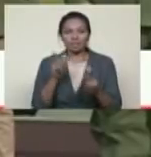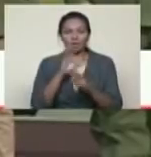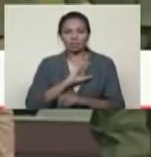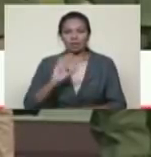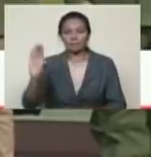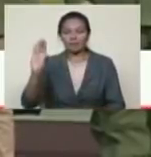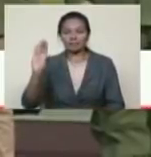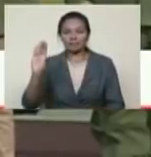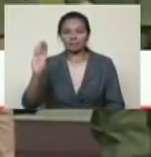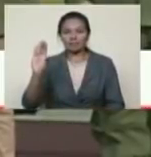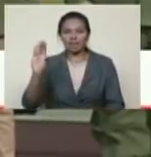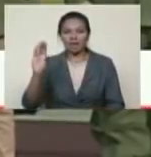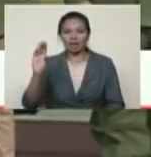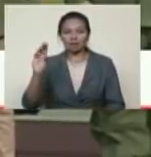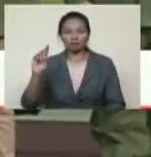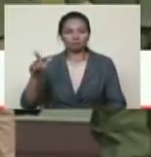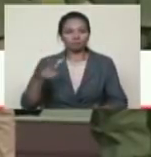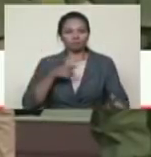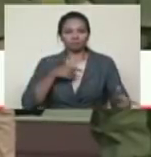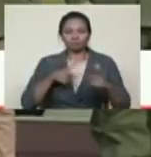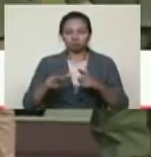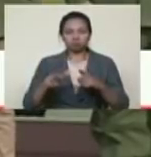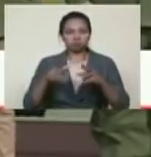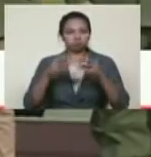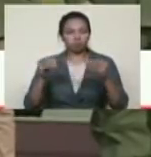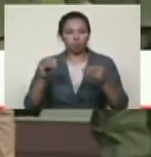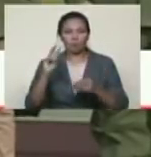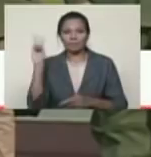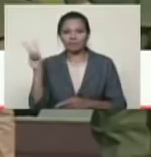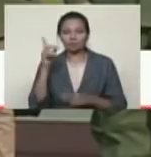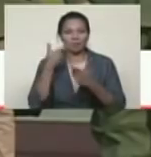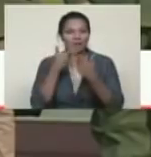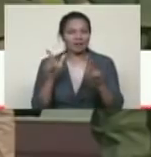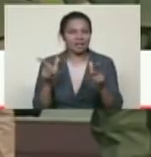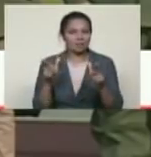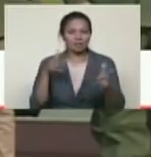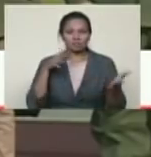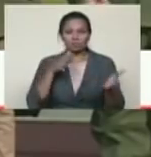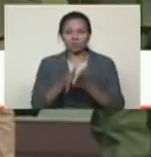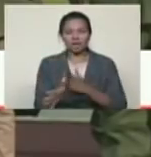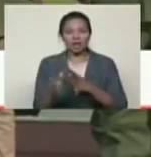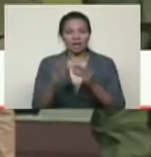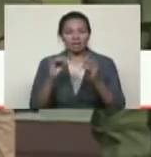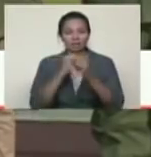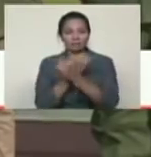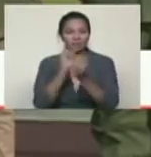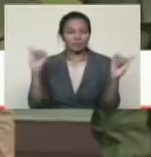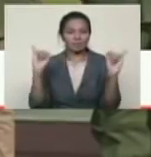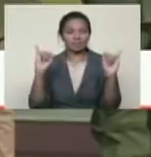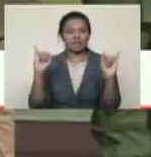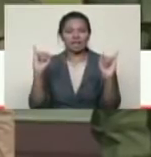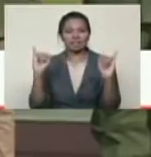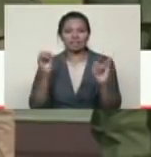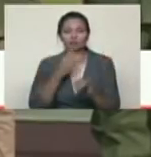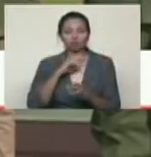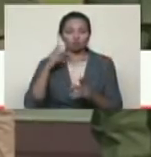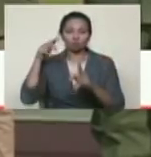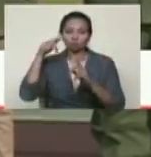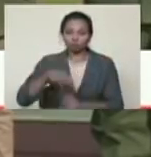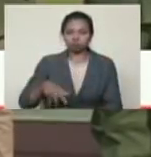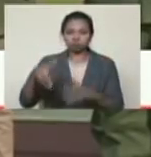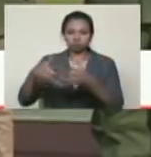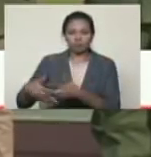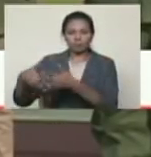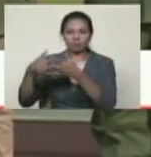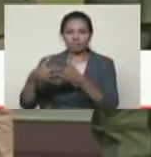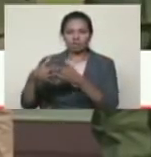patria, misión cumplida. Tenemos una Venezuela libre, soberana e independiente y hemos vencido al